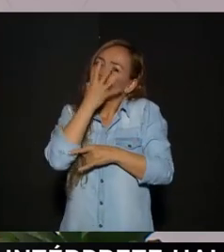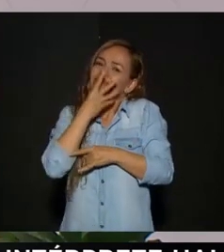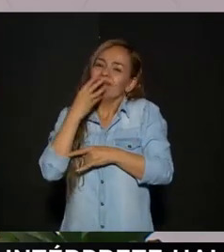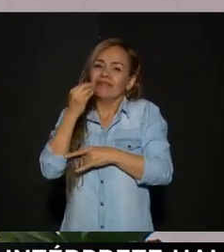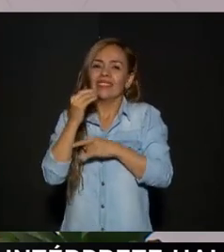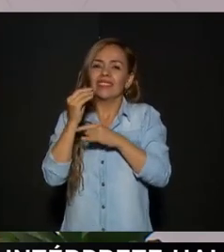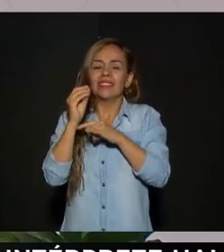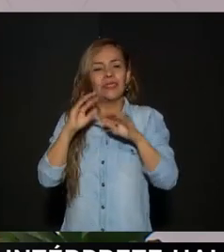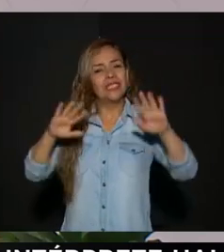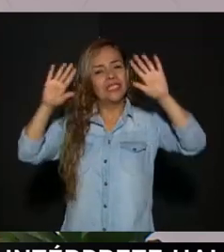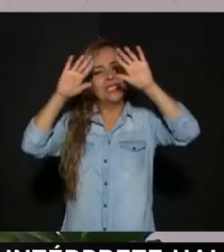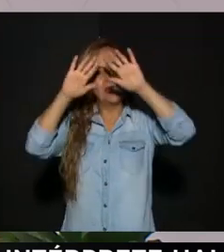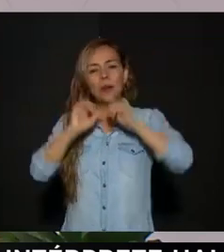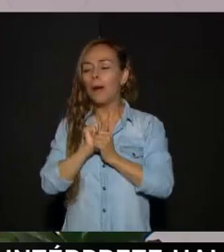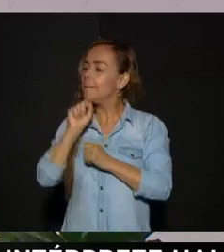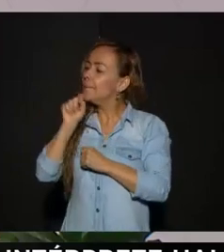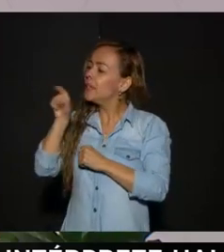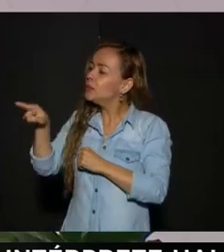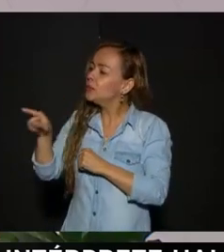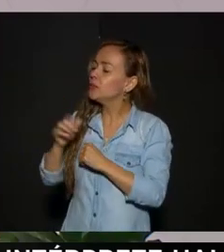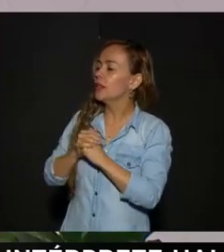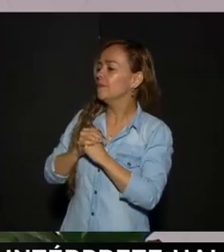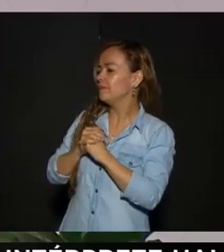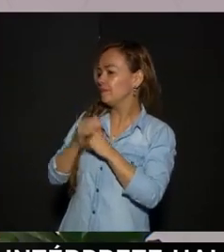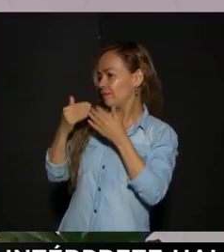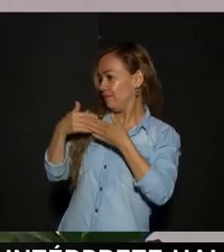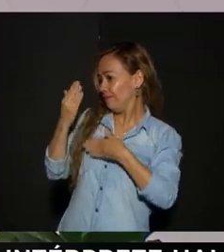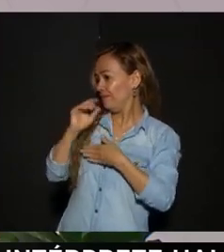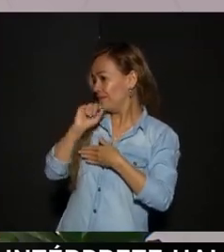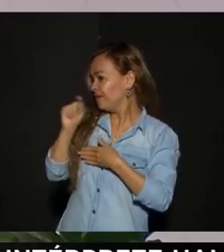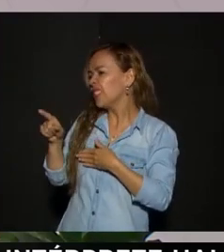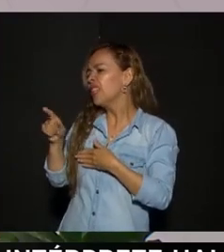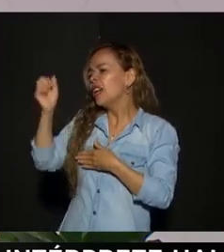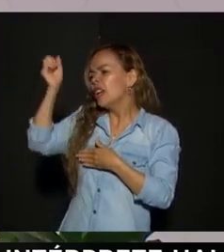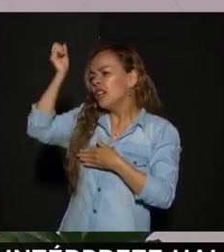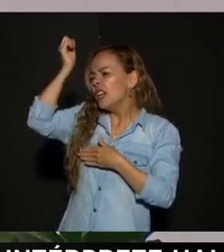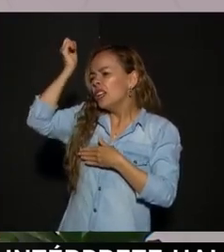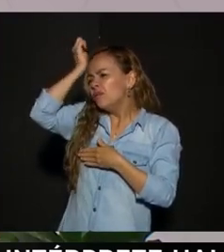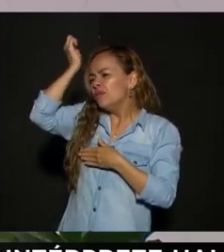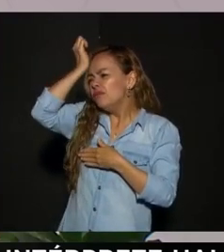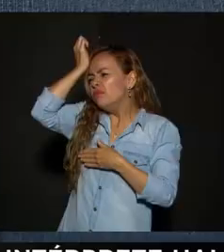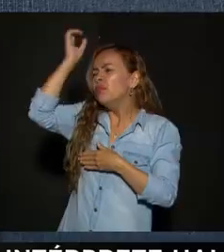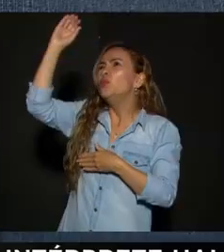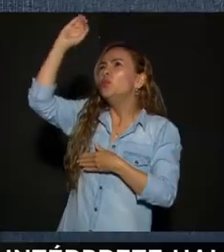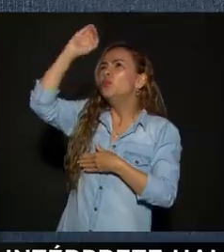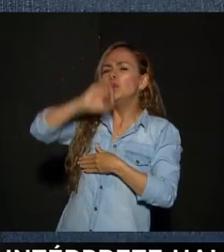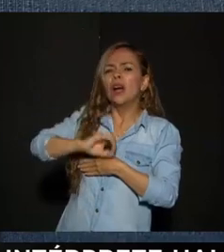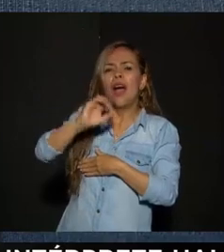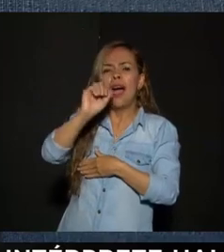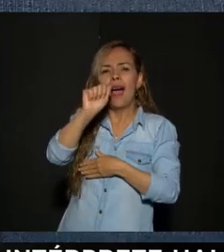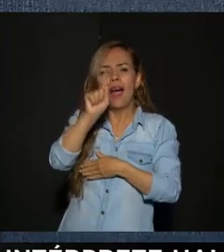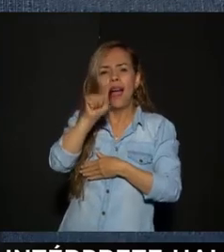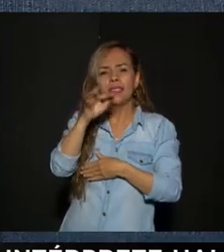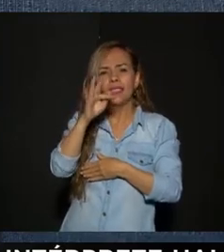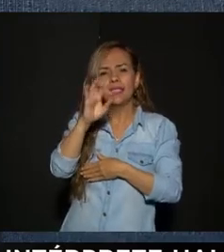eso quiero iniciar con una pregunta básica, ¿qué es un asteroide? Excelente pregunta. Imagínate que son rocas que se mueven por